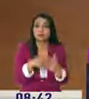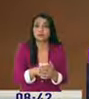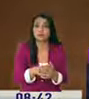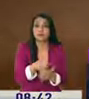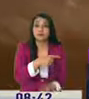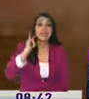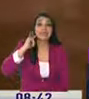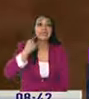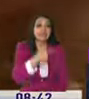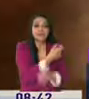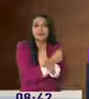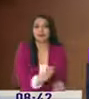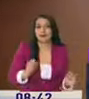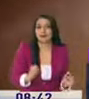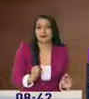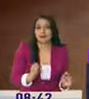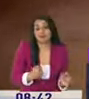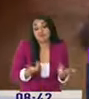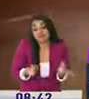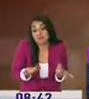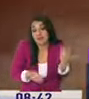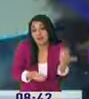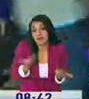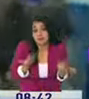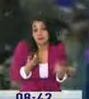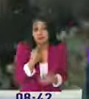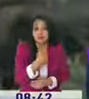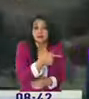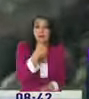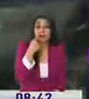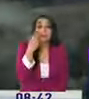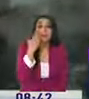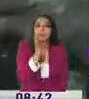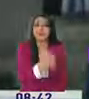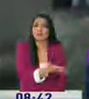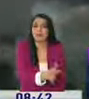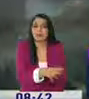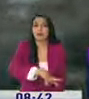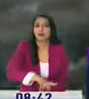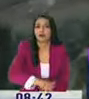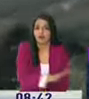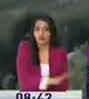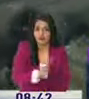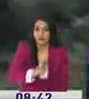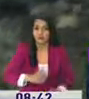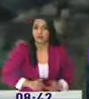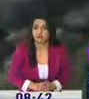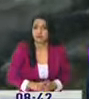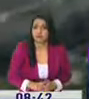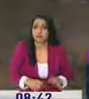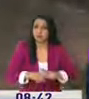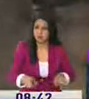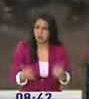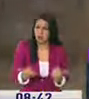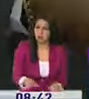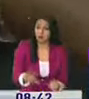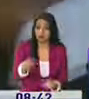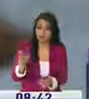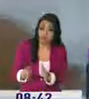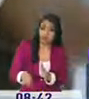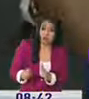se recuperó a dicha menor, que estaba en manos de sus supuestos captores. Captores que hoy, según